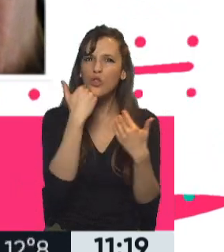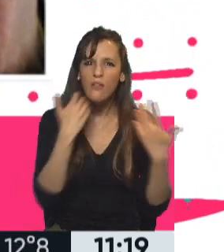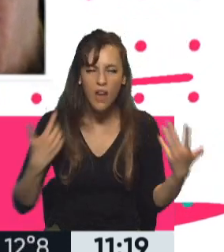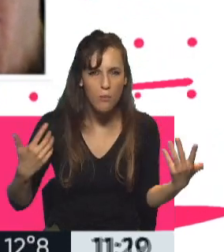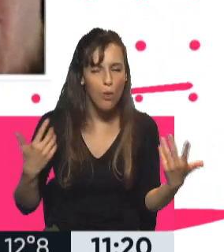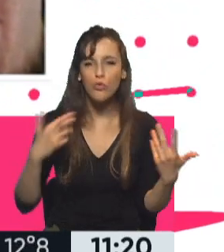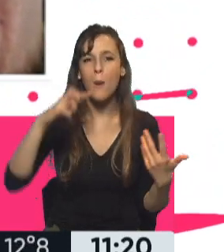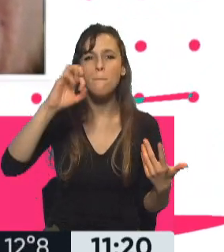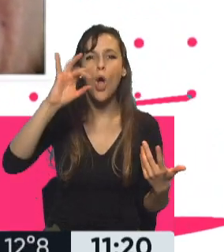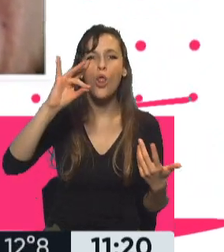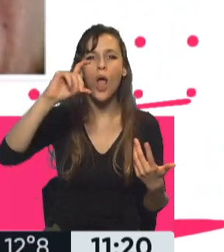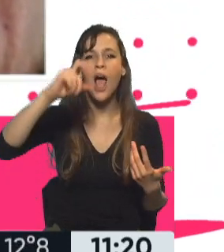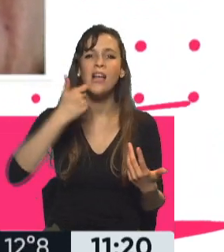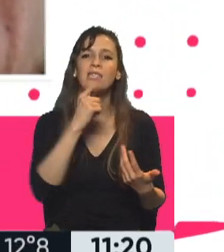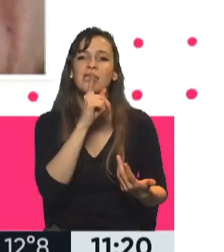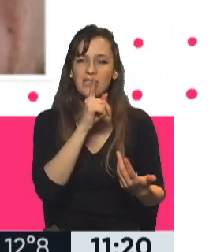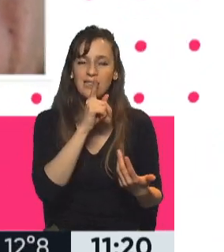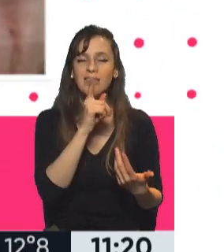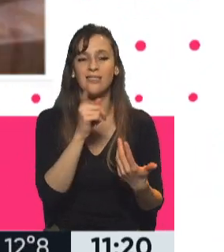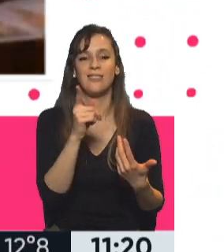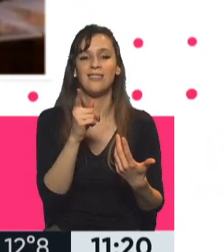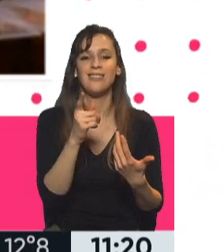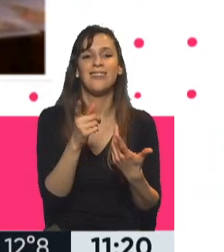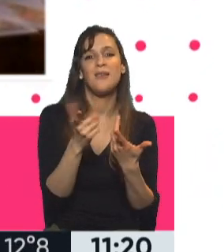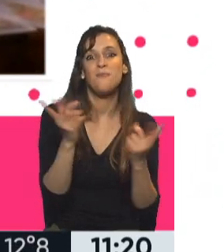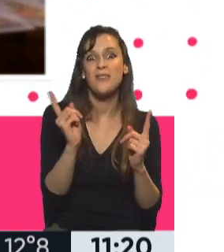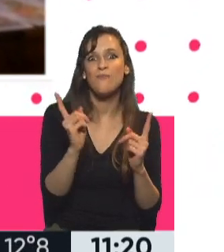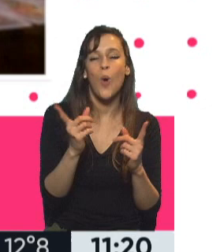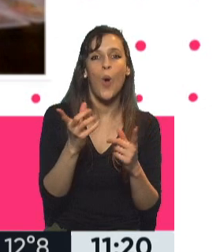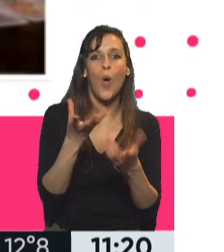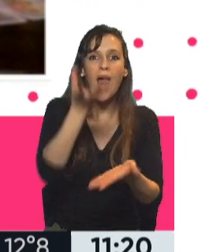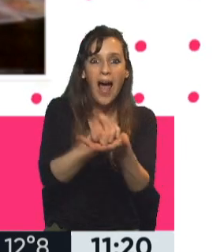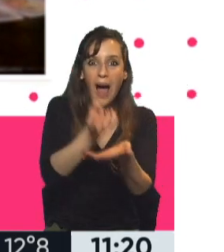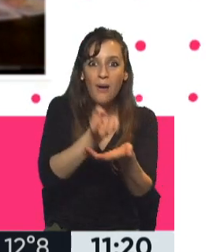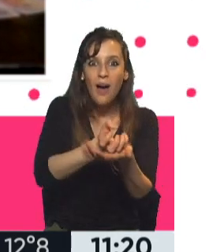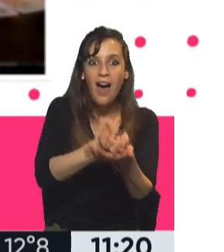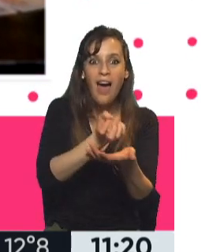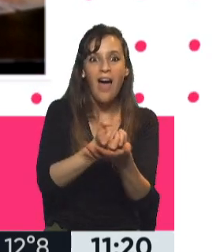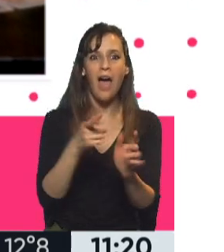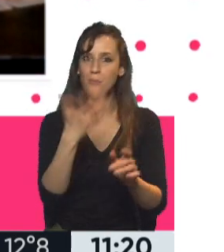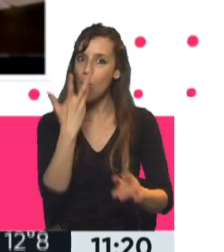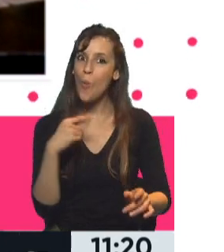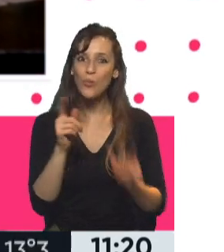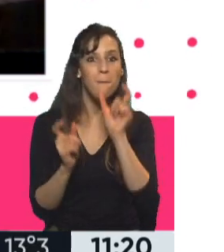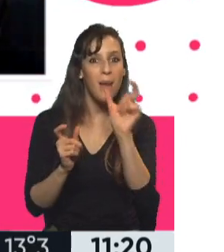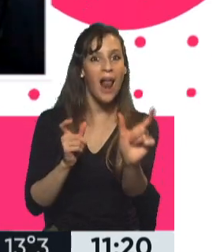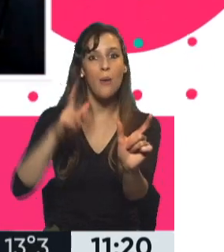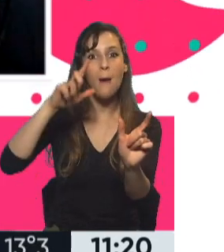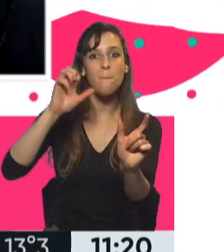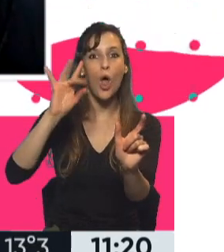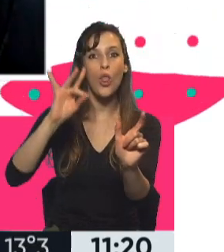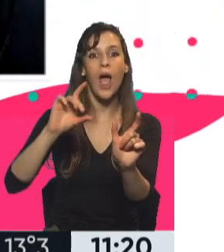cual. Me encanta, Susana, me encanta Susana y Arturo también, digo, hablar así de podcast, estamos hablando de un lenguaje...